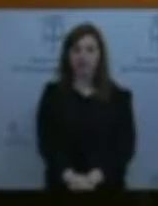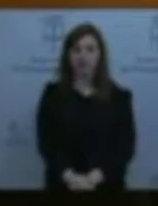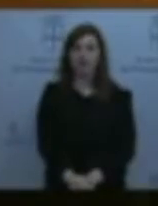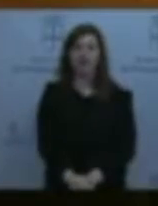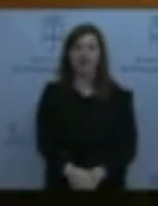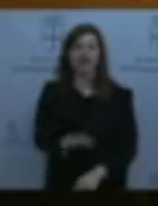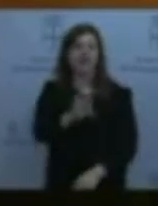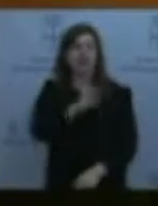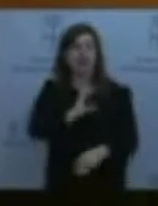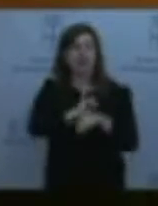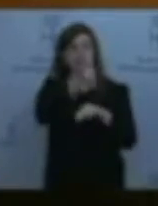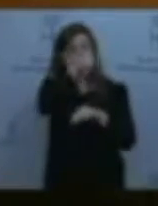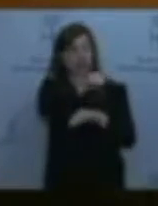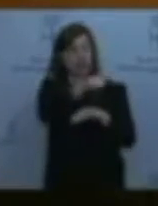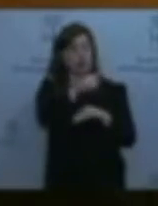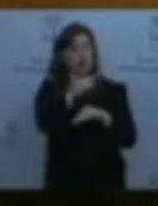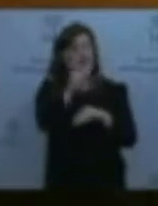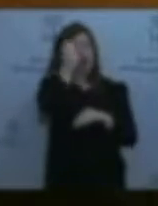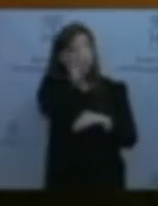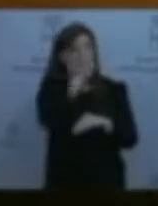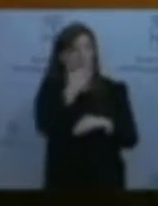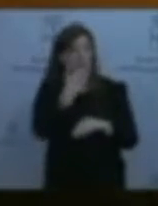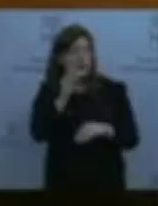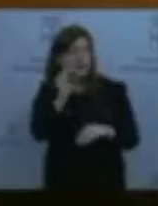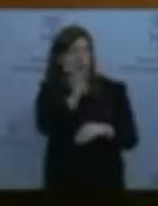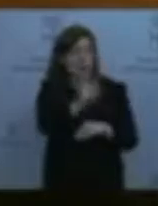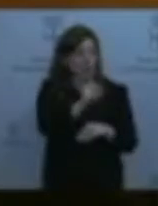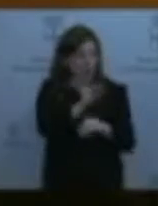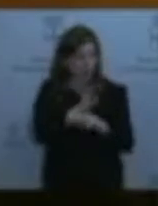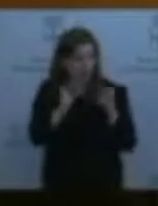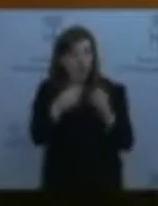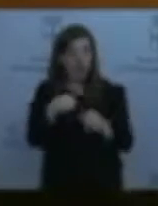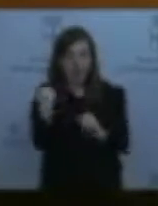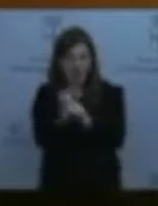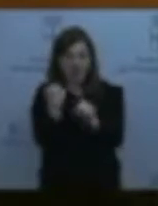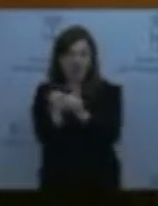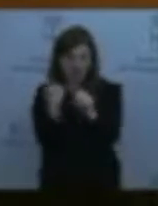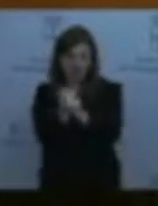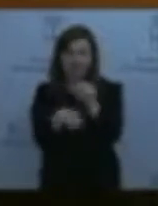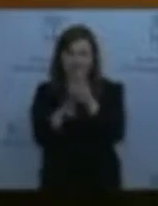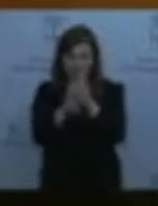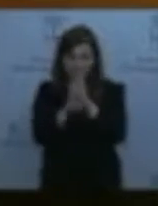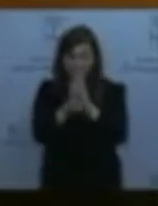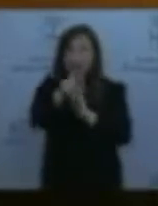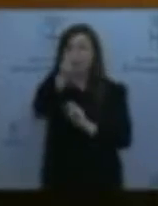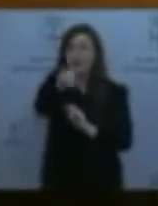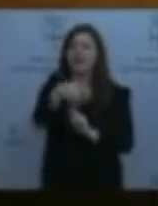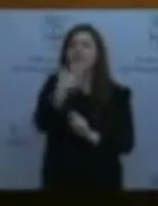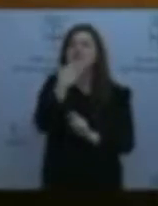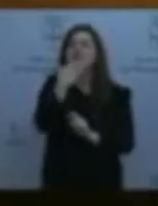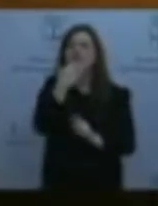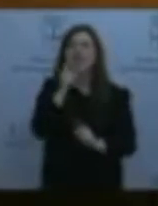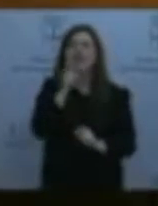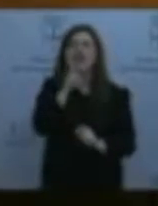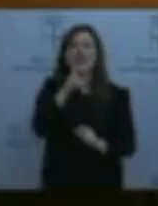Señor consejero, non piense que porque non me pregunten a Cámara siga yo traballando. De fecho, más bien, si ve que non